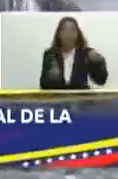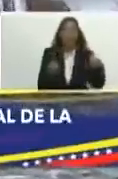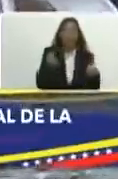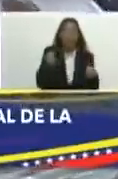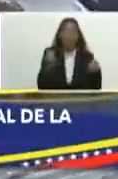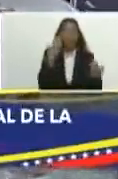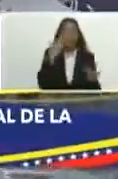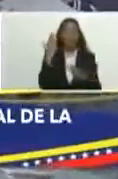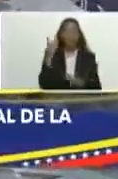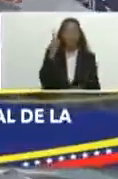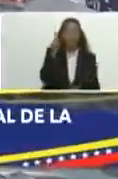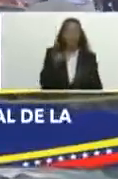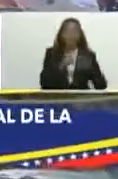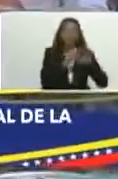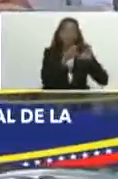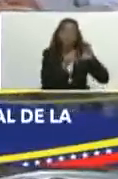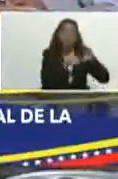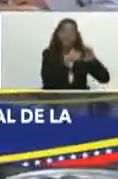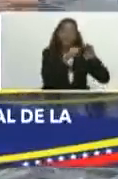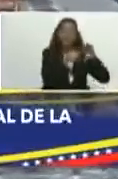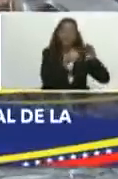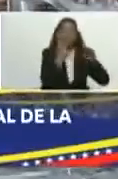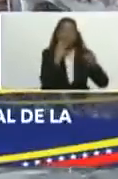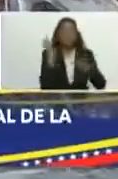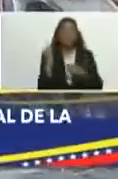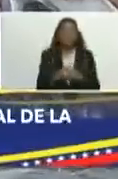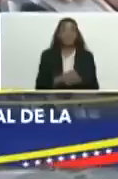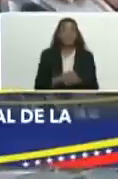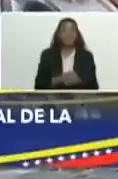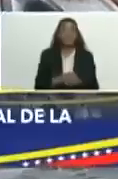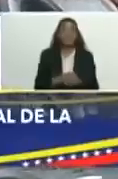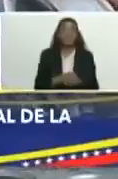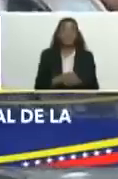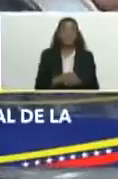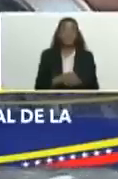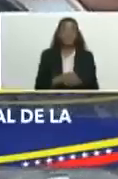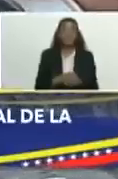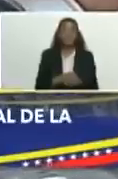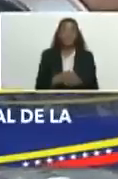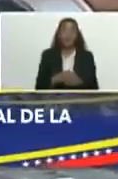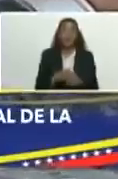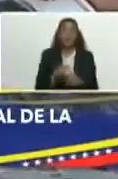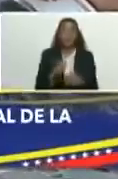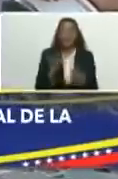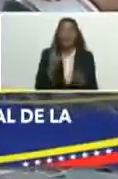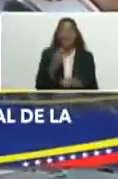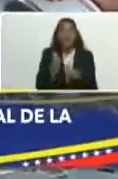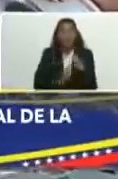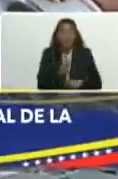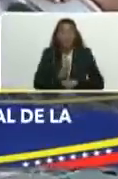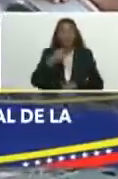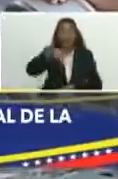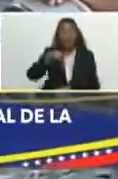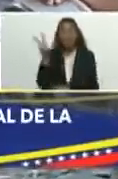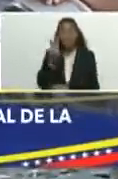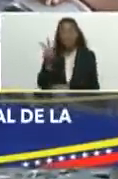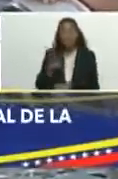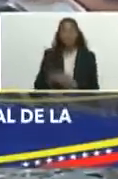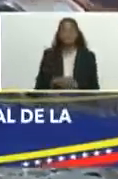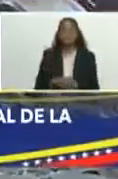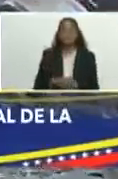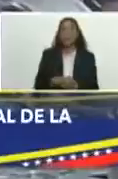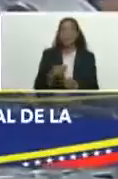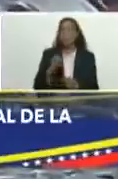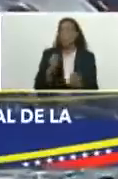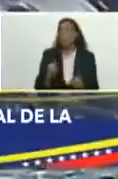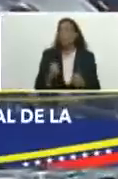Cava, mira. Ah, estos son Made in Venezuela, rines con